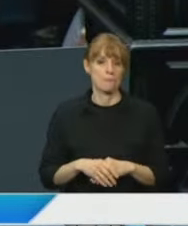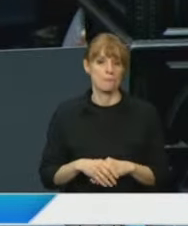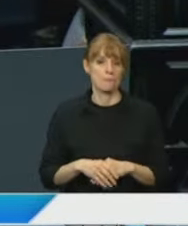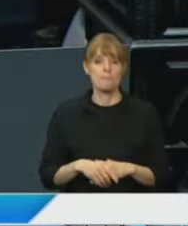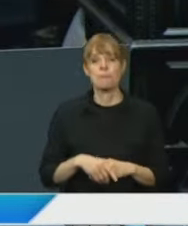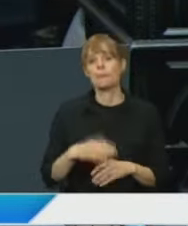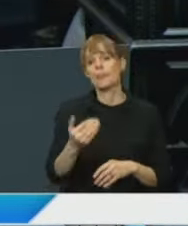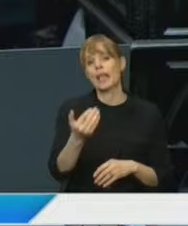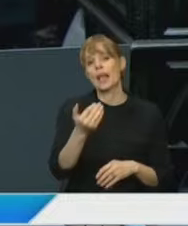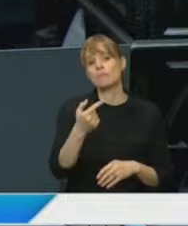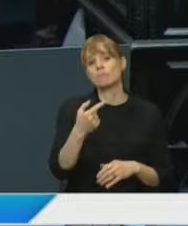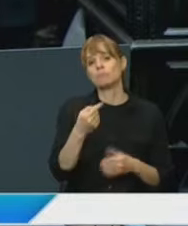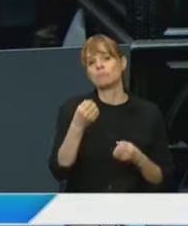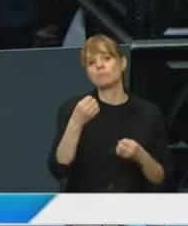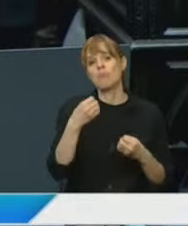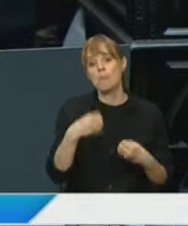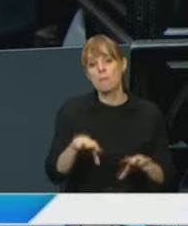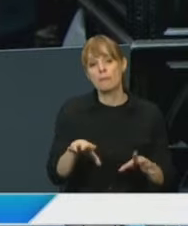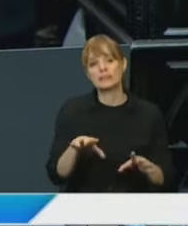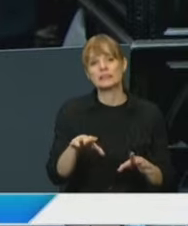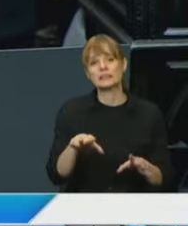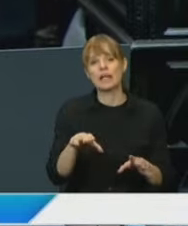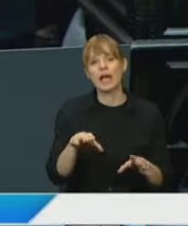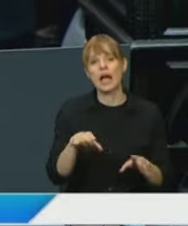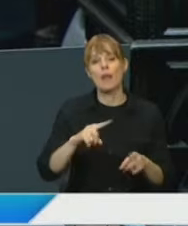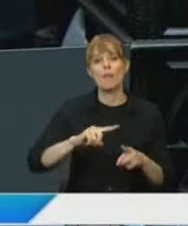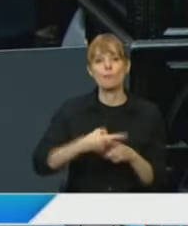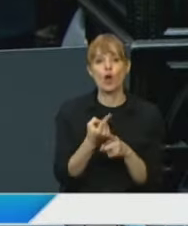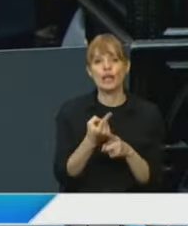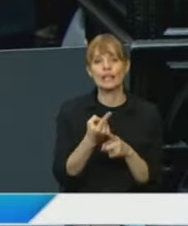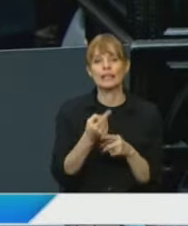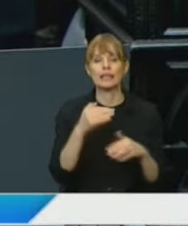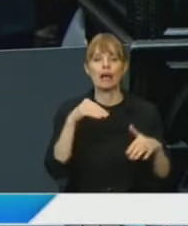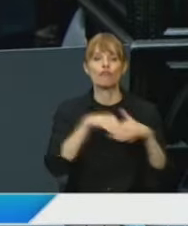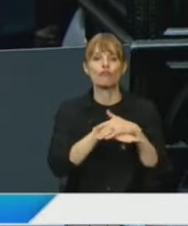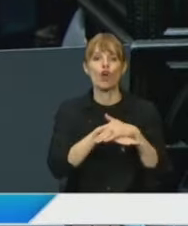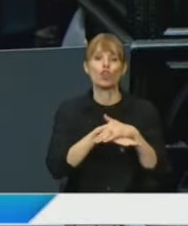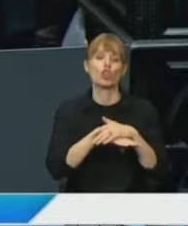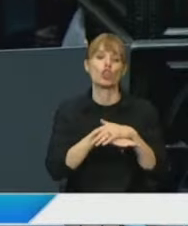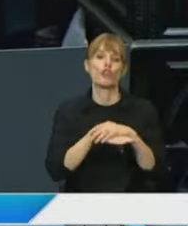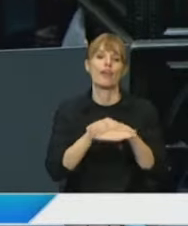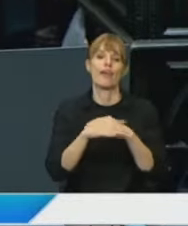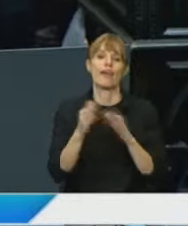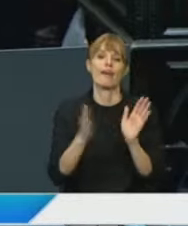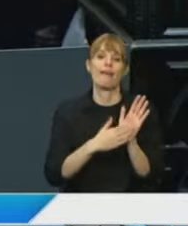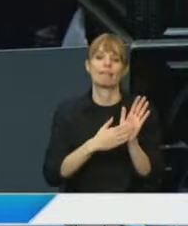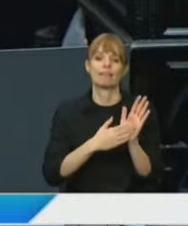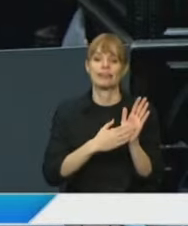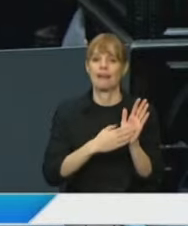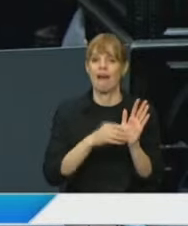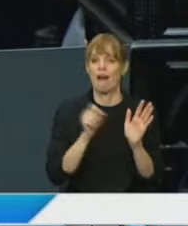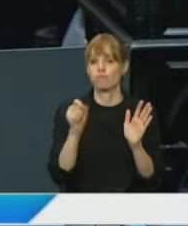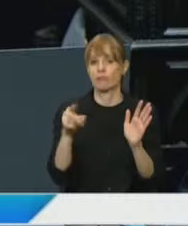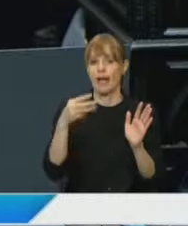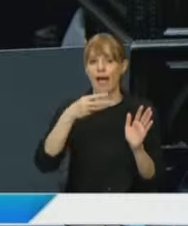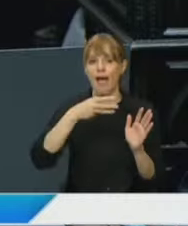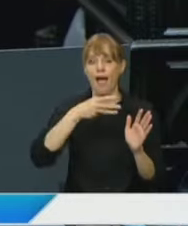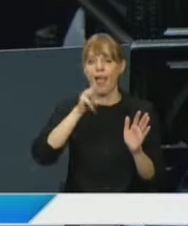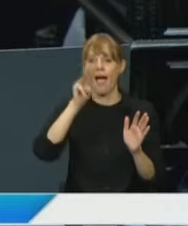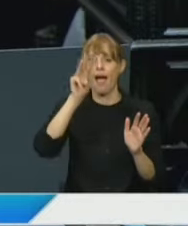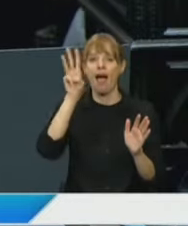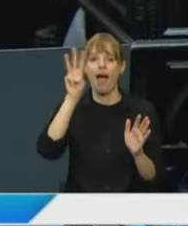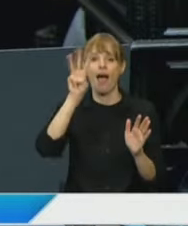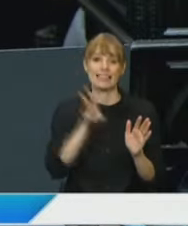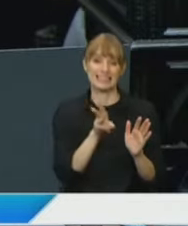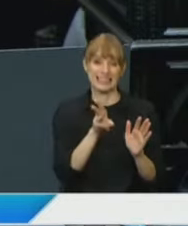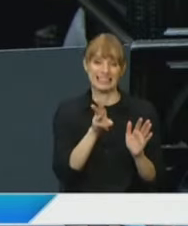todos los jubilados perdieron fuertemente contra la inflación. Ahora, quienes votaron eso dicen, ah, no, hay que cambiar. Y le dicen insensible a Milei.